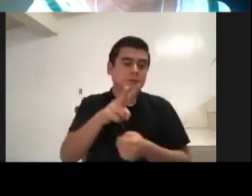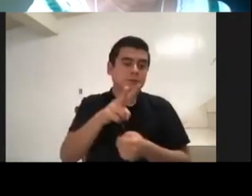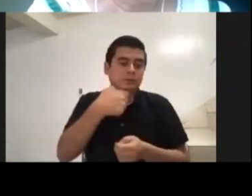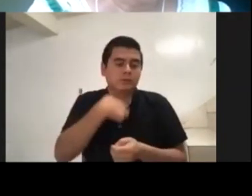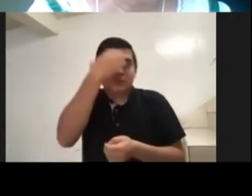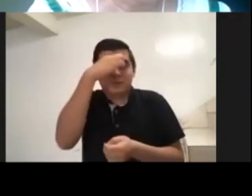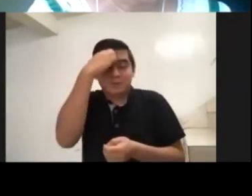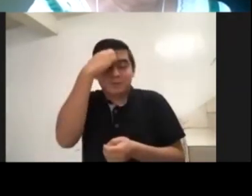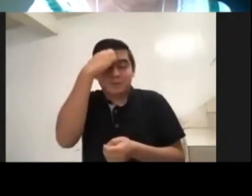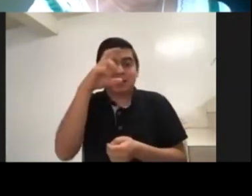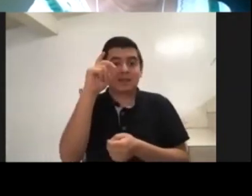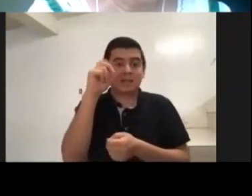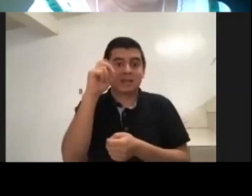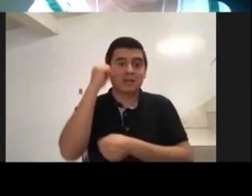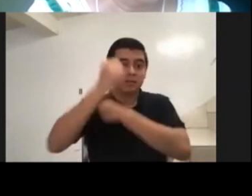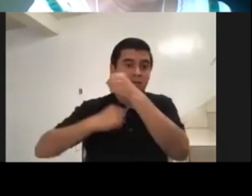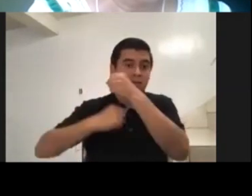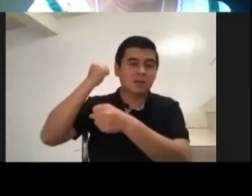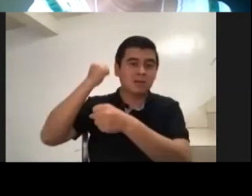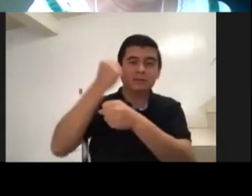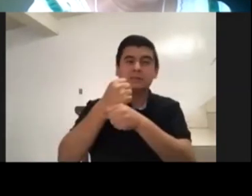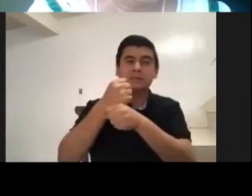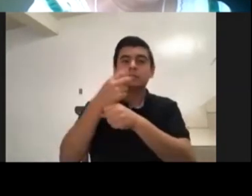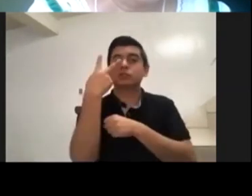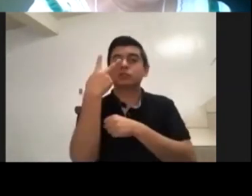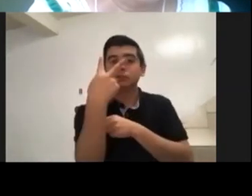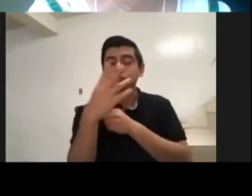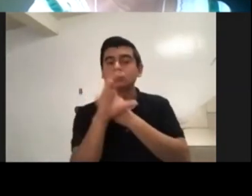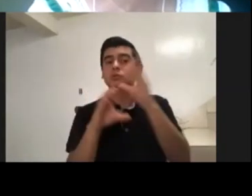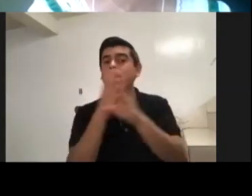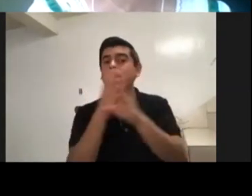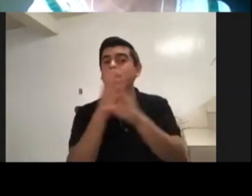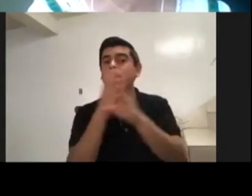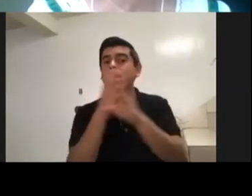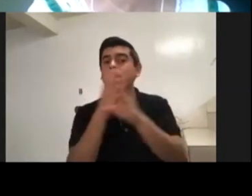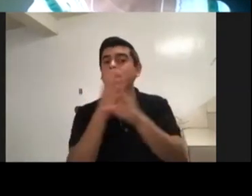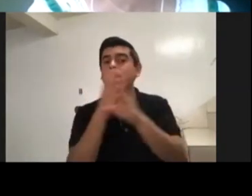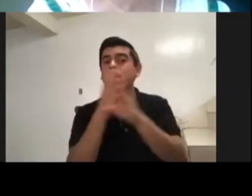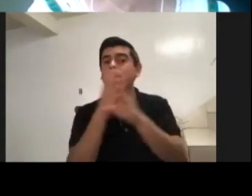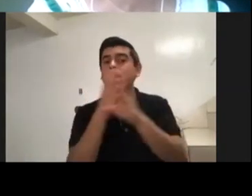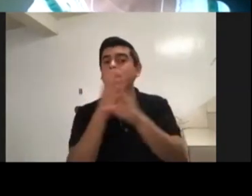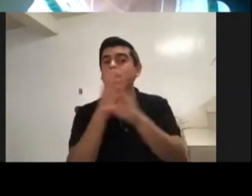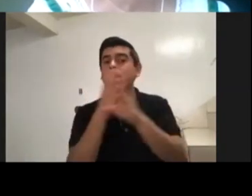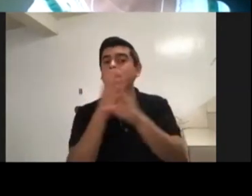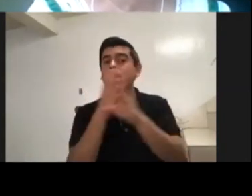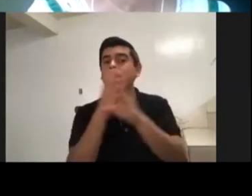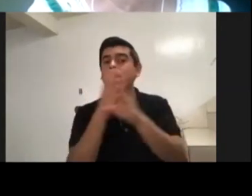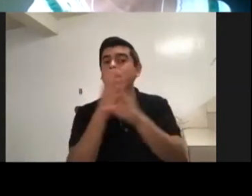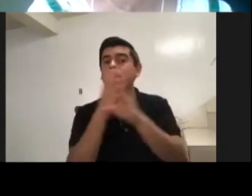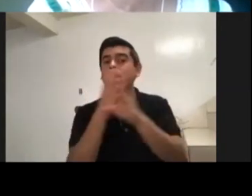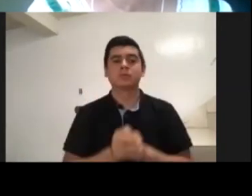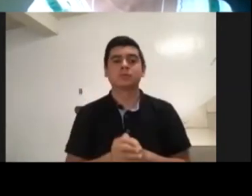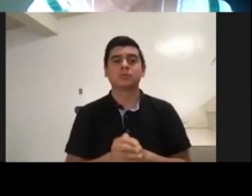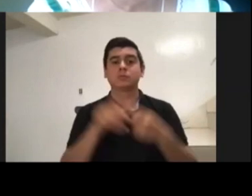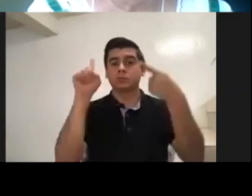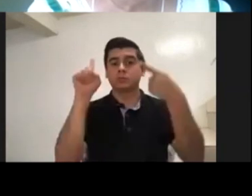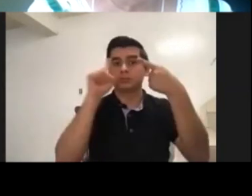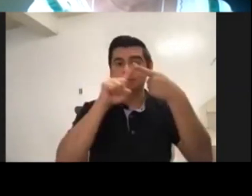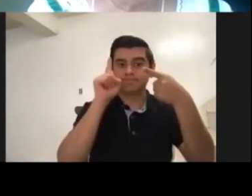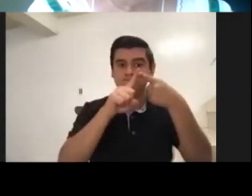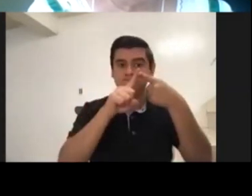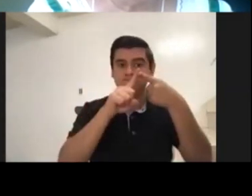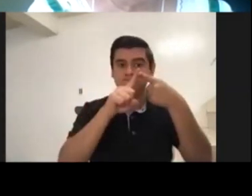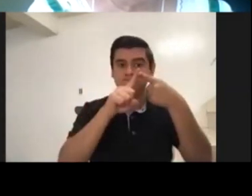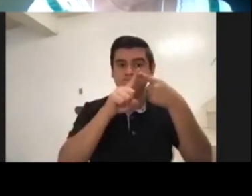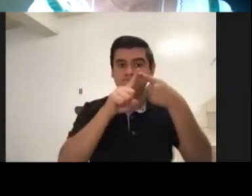componentes esenciales para abordar la educación inclusiva. Uno es el compromiso personal que nace pues, de